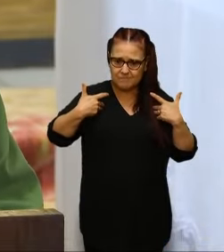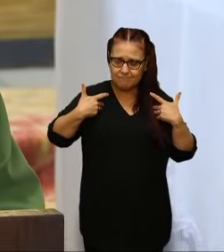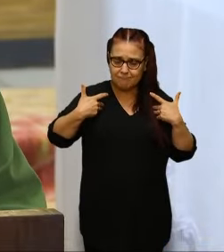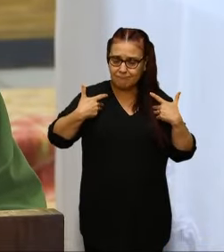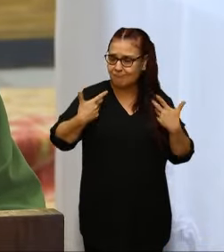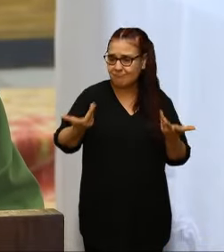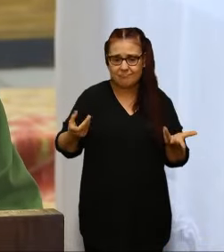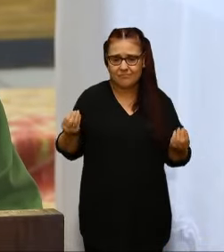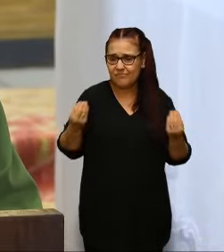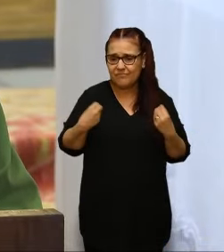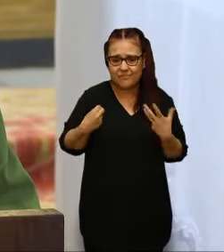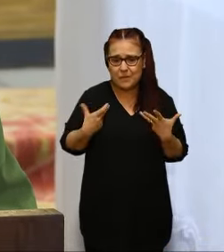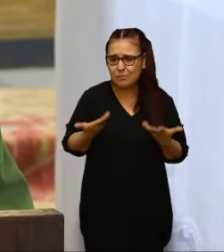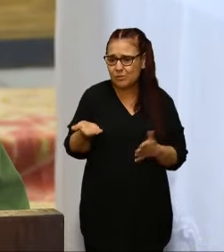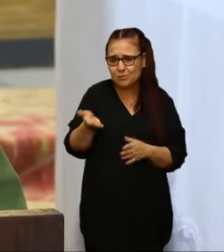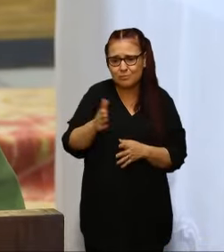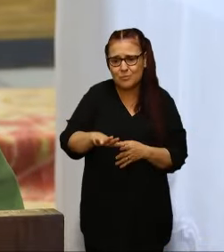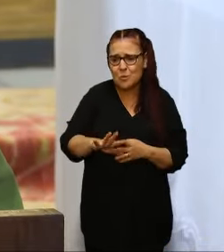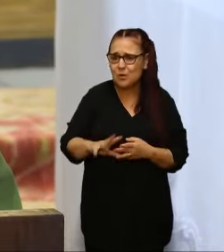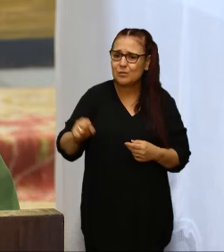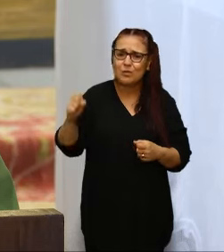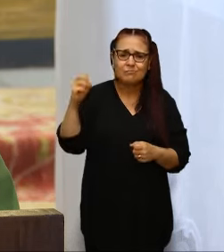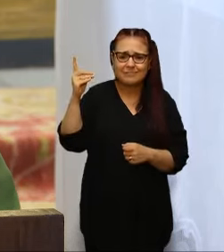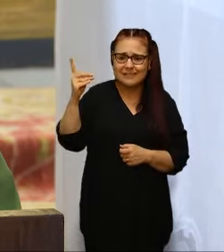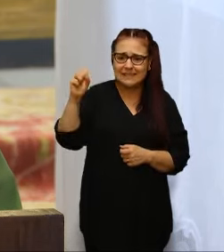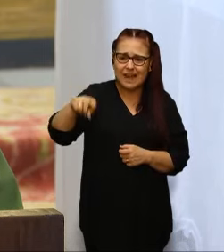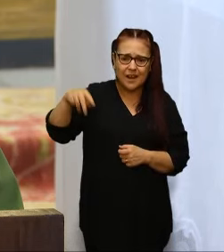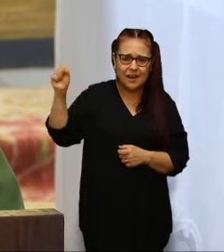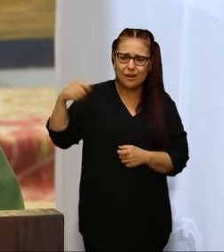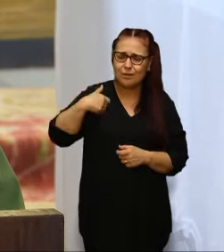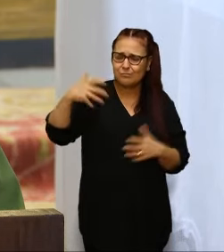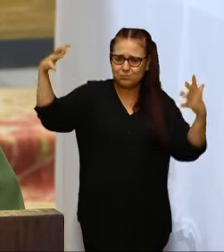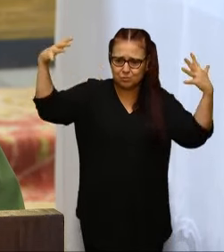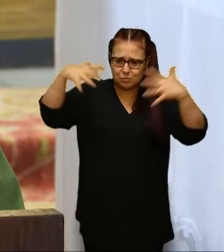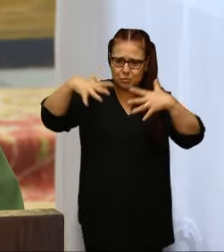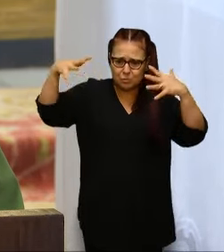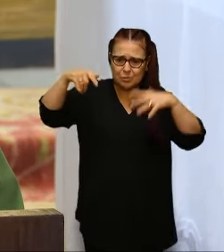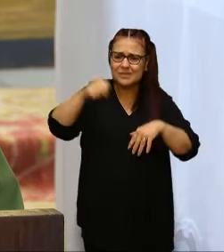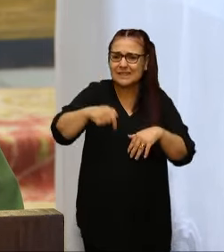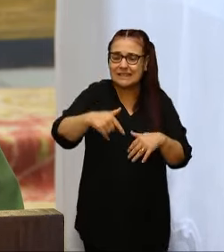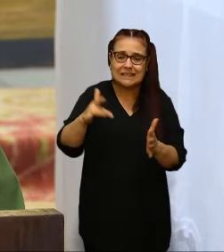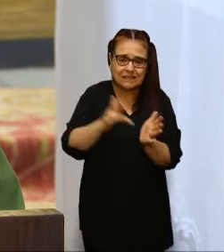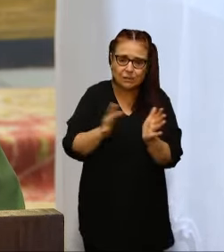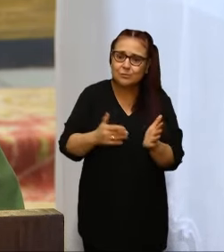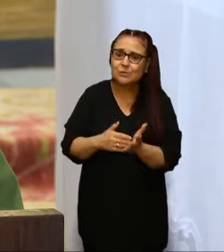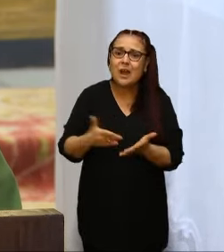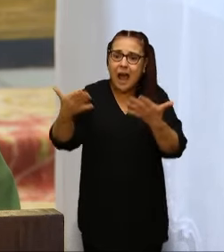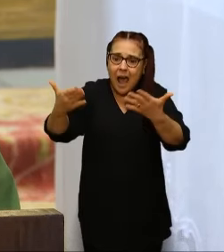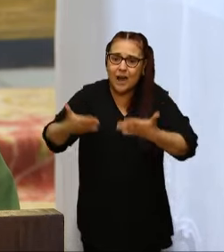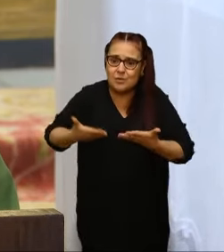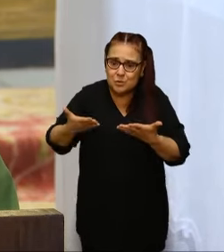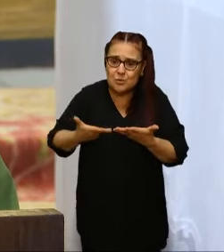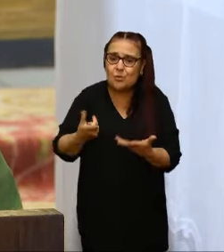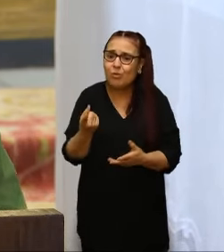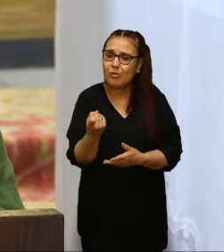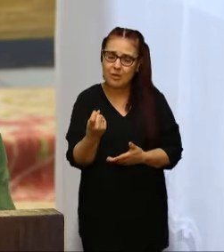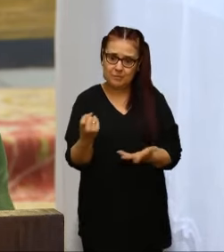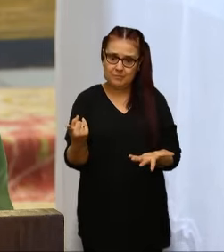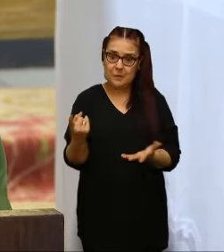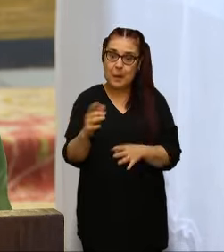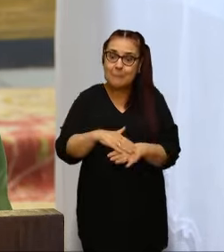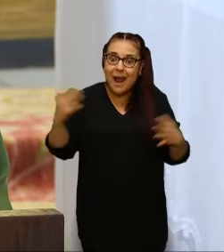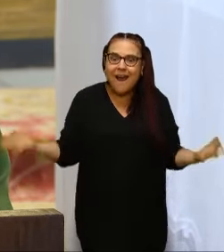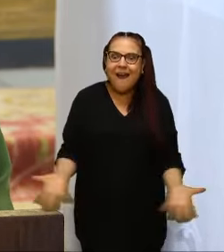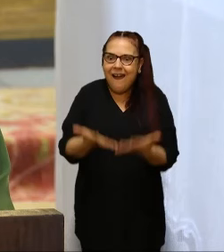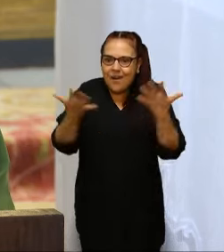vivos y difuntos de las danas, que en estos momentos necesitan nuestra ayuda, para que les empujemos y